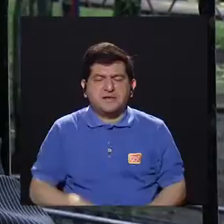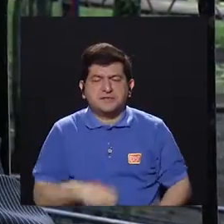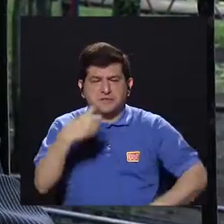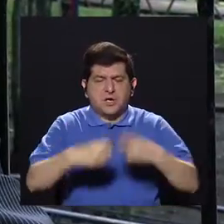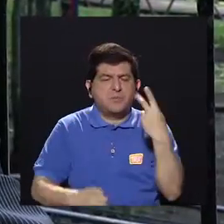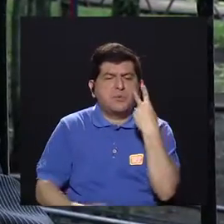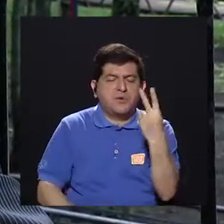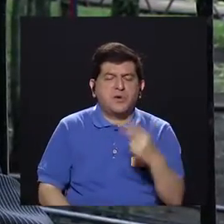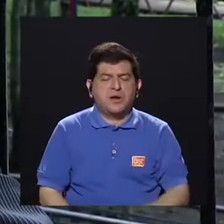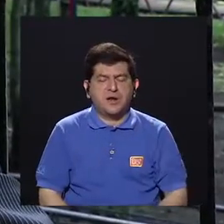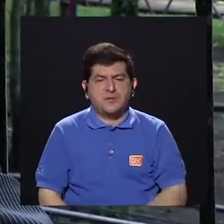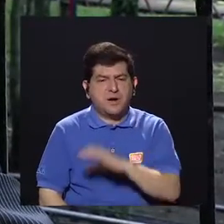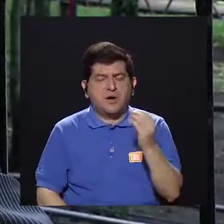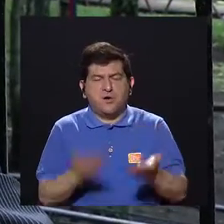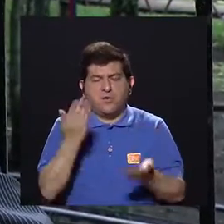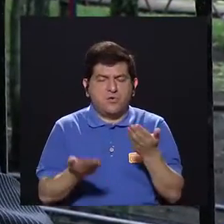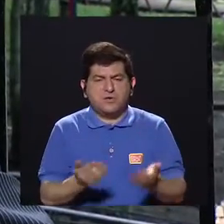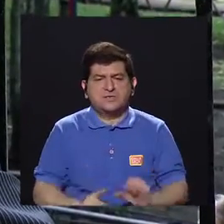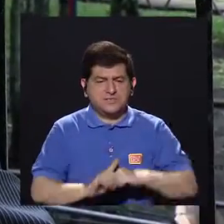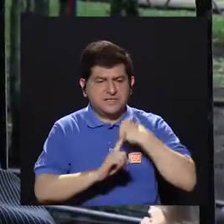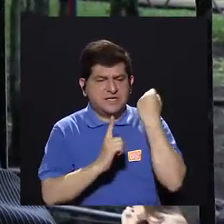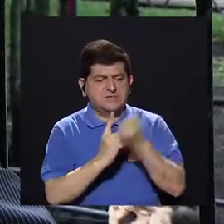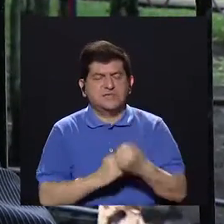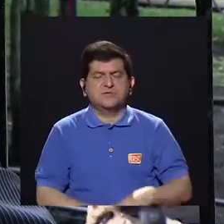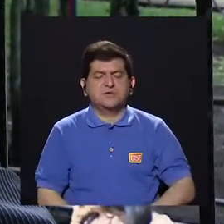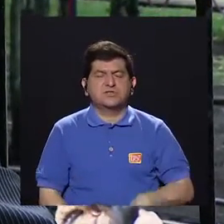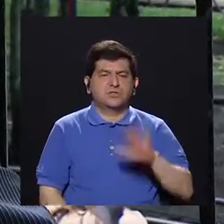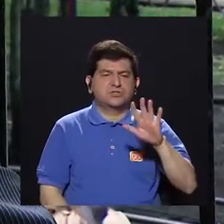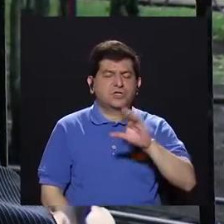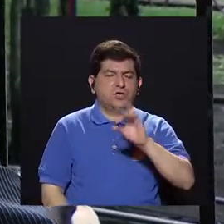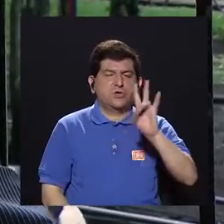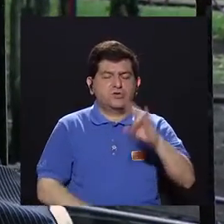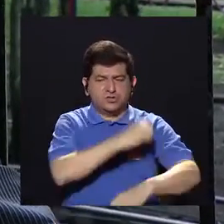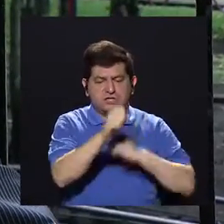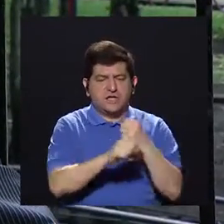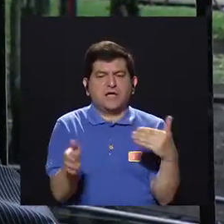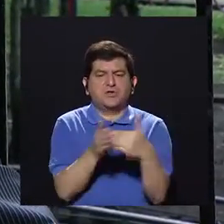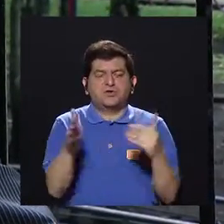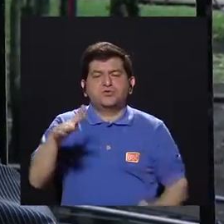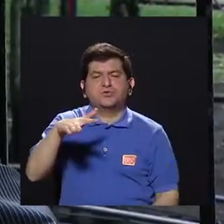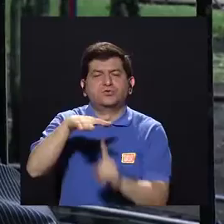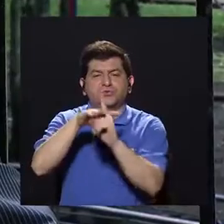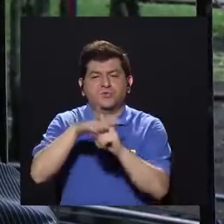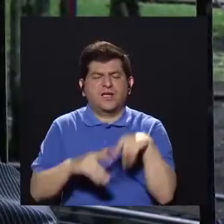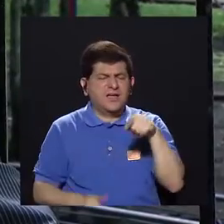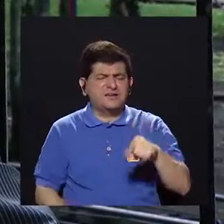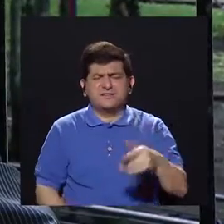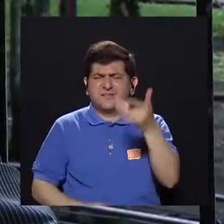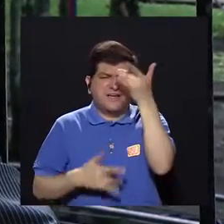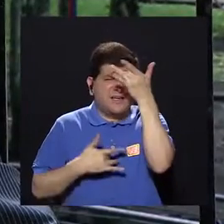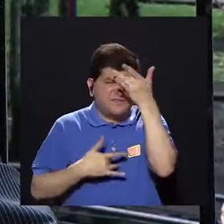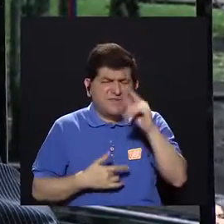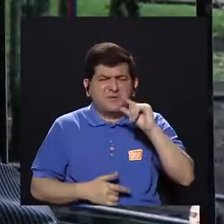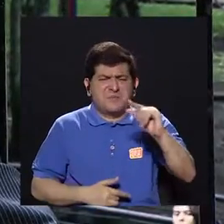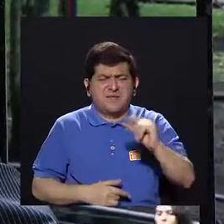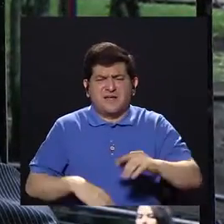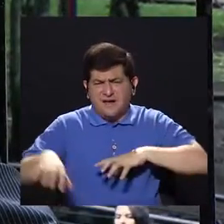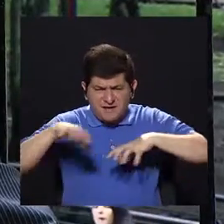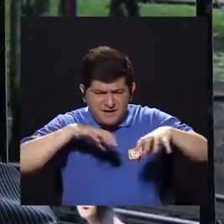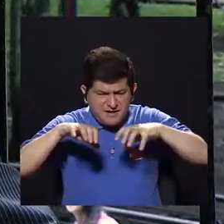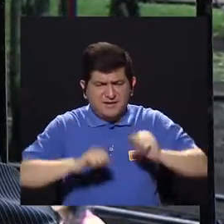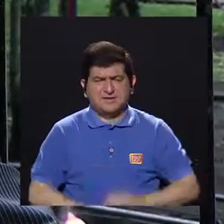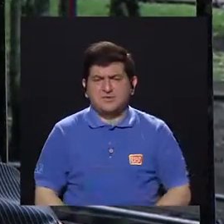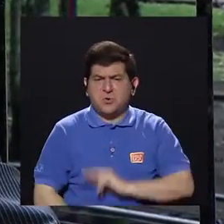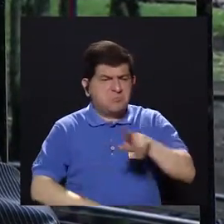en 5 o 7 años. Significa una enfermedad muy leve en cuanto a actividad, una vida totalmente normal. Y uno como médico lo